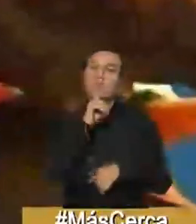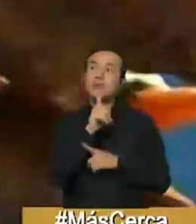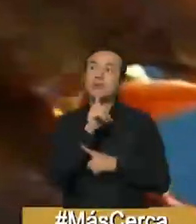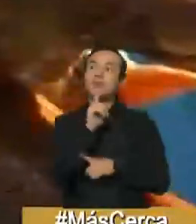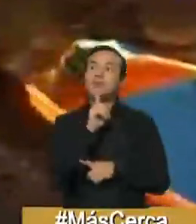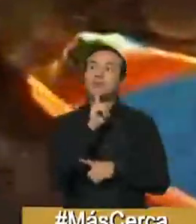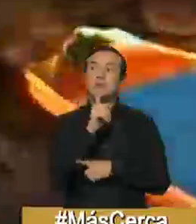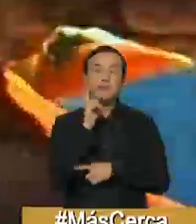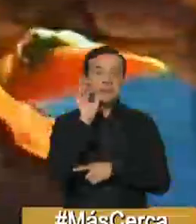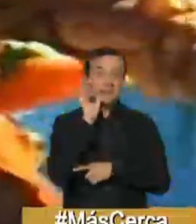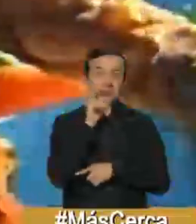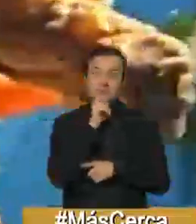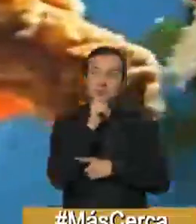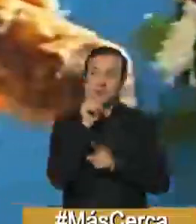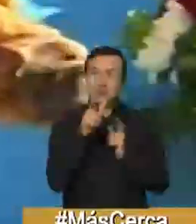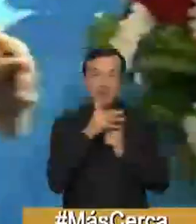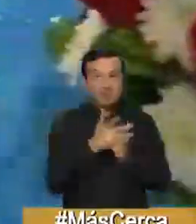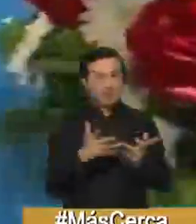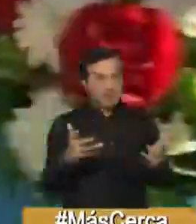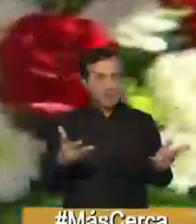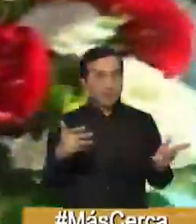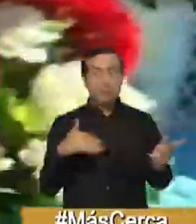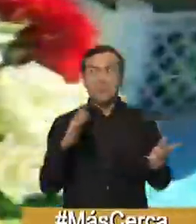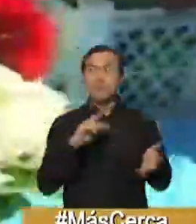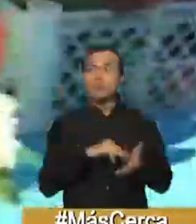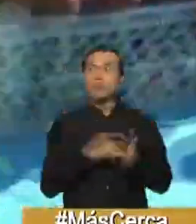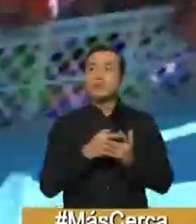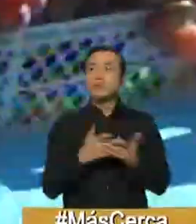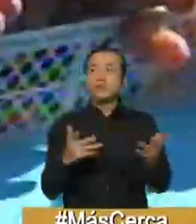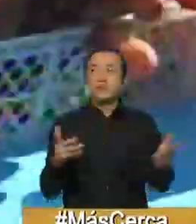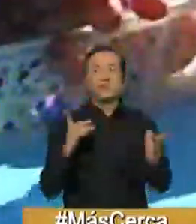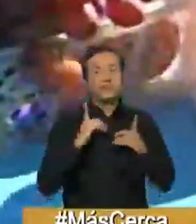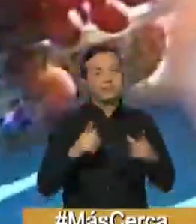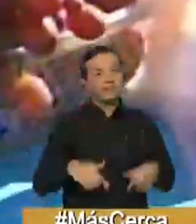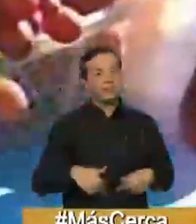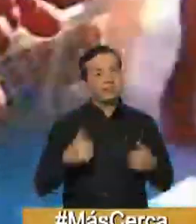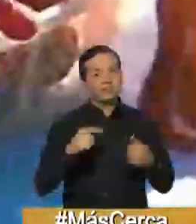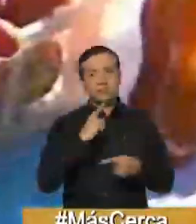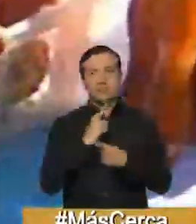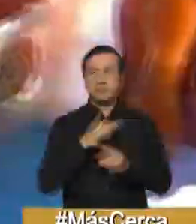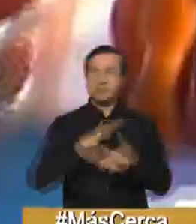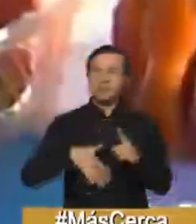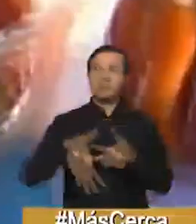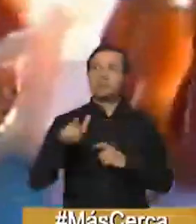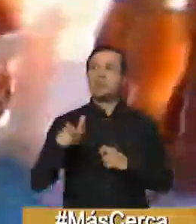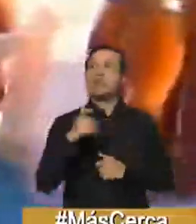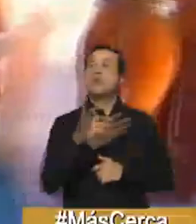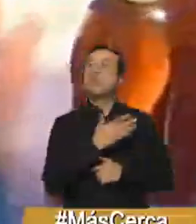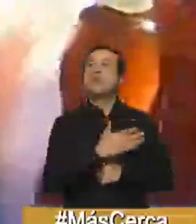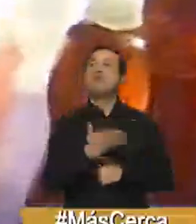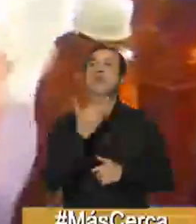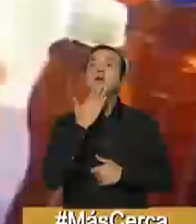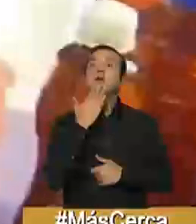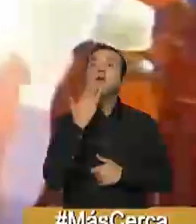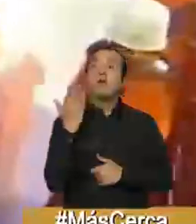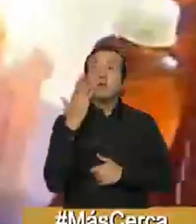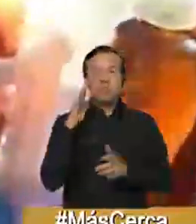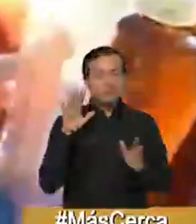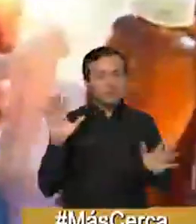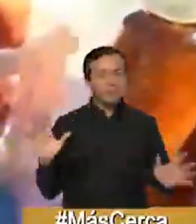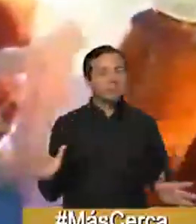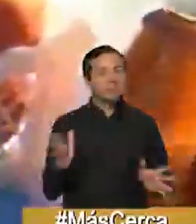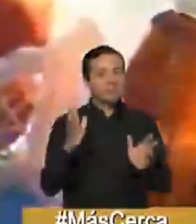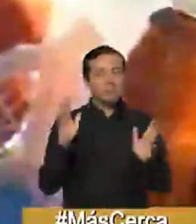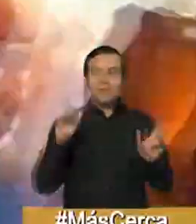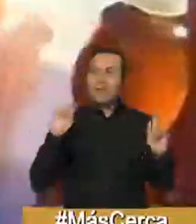deliciosas, quienes pues de alguna manera representan la forma saludable con la cual se está tratando de promocionar